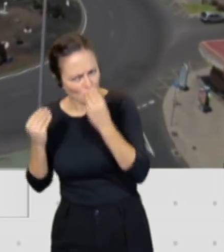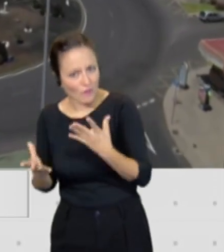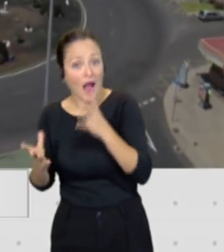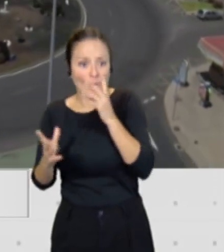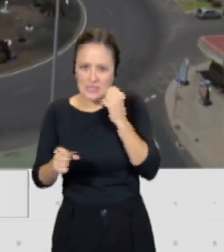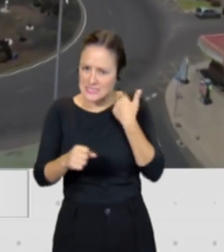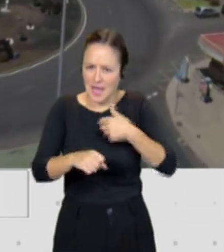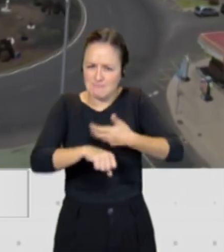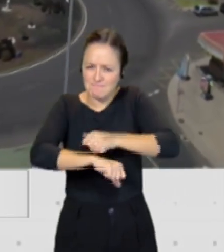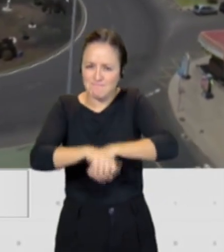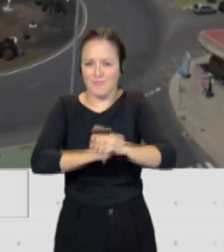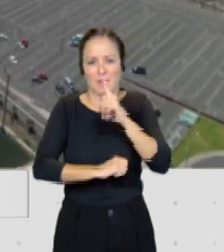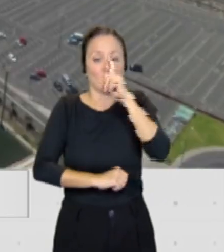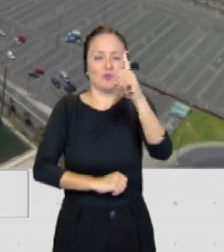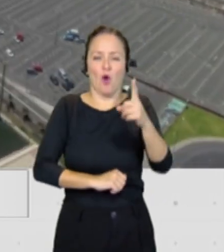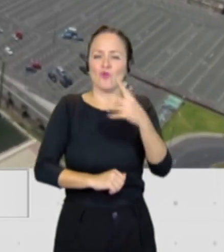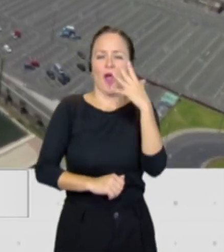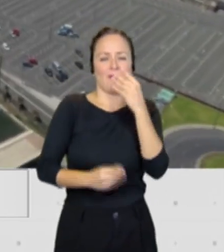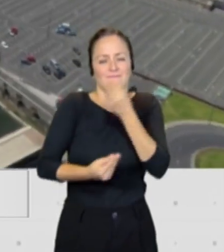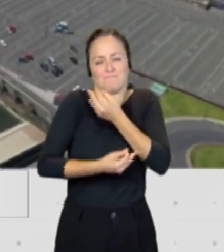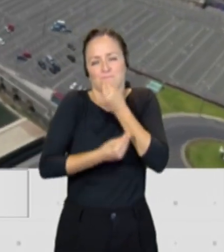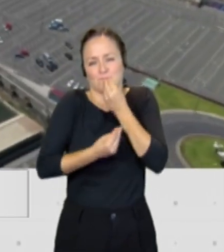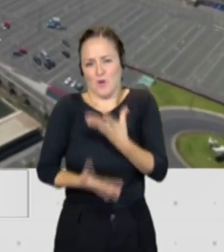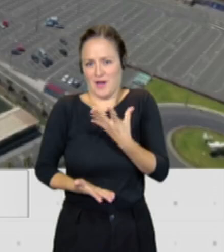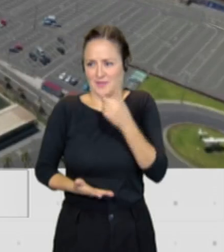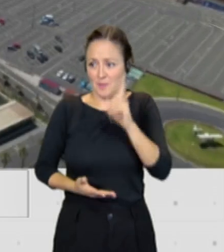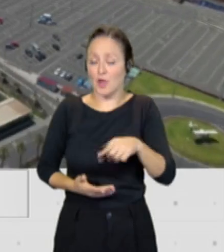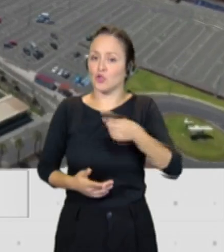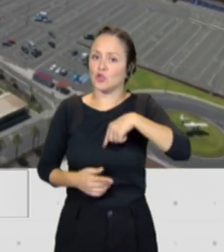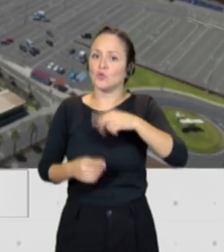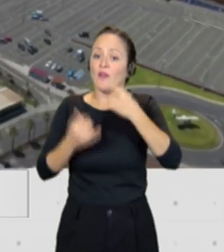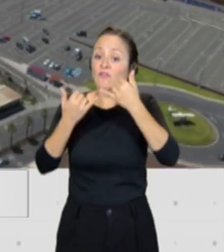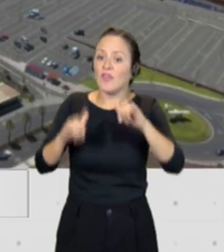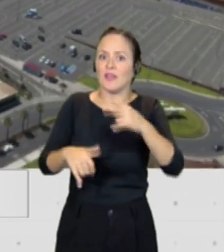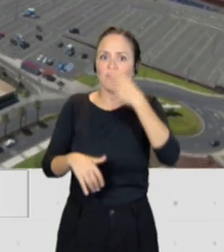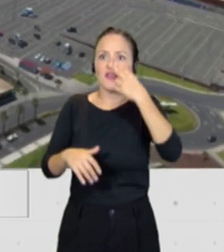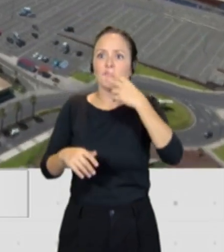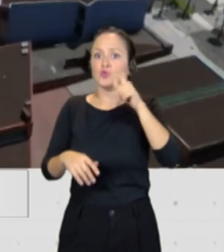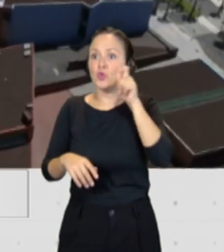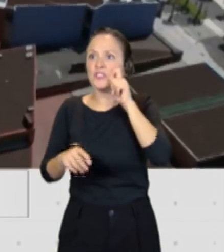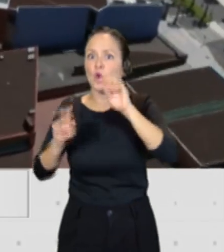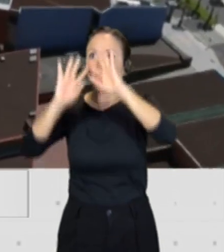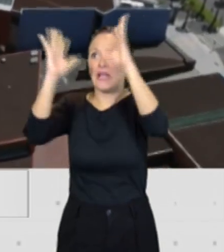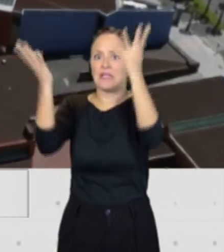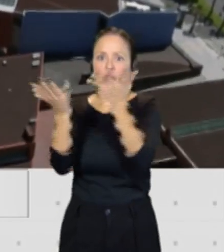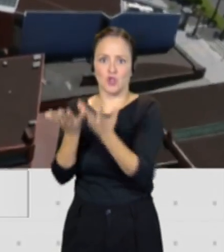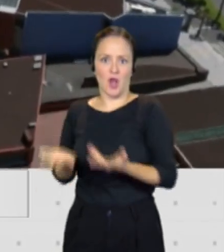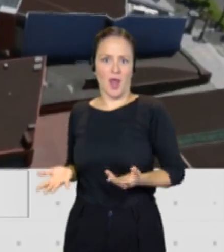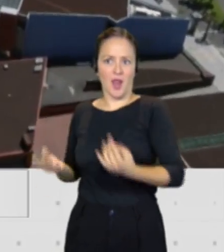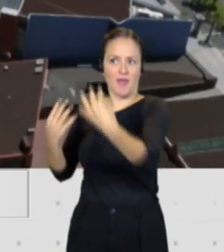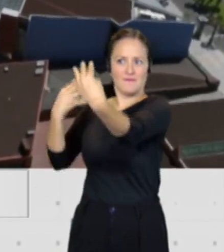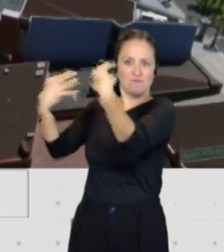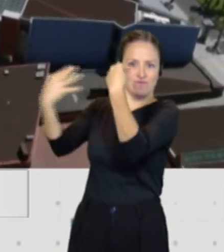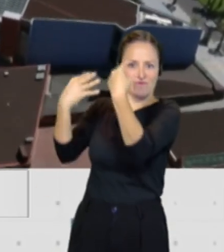en el año 2025. Estamos hablando de una fiesta de interés turístico internacional que genera un retorno económico,